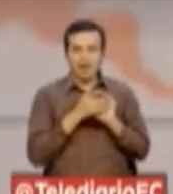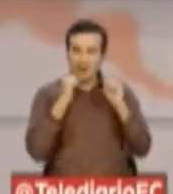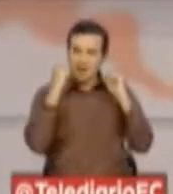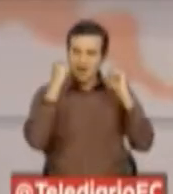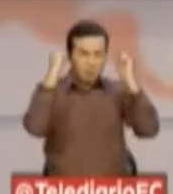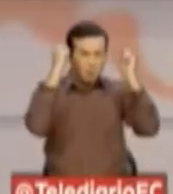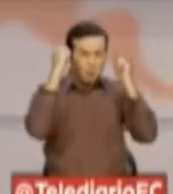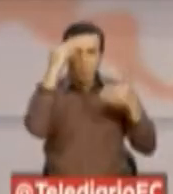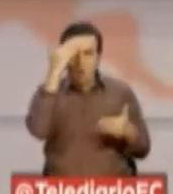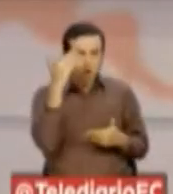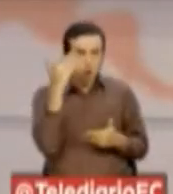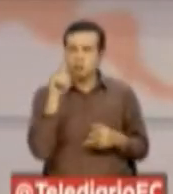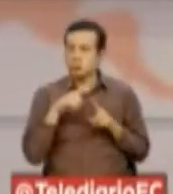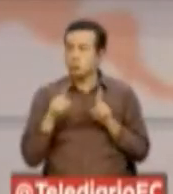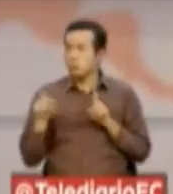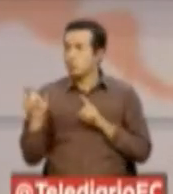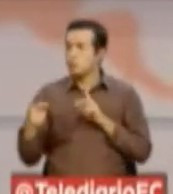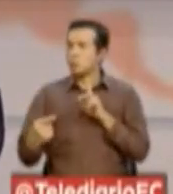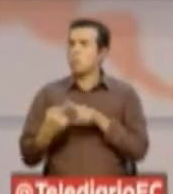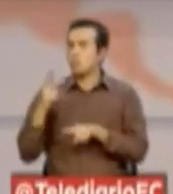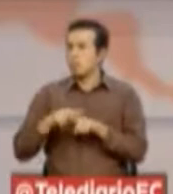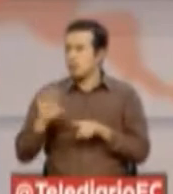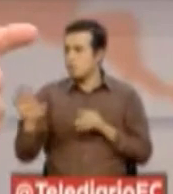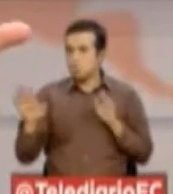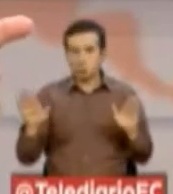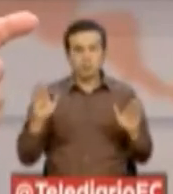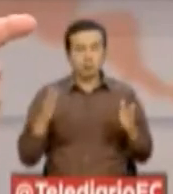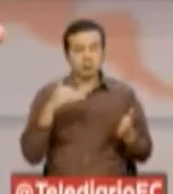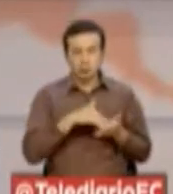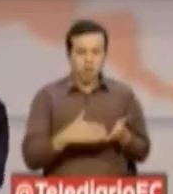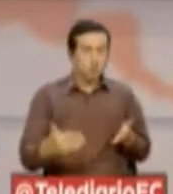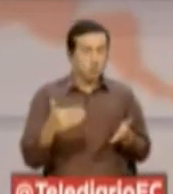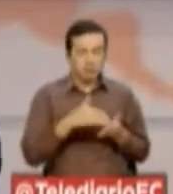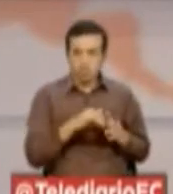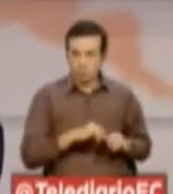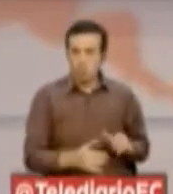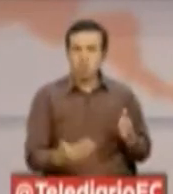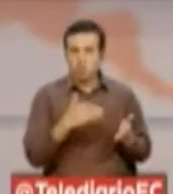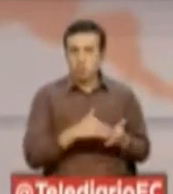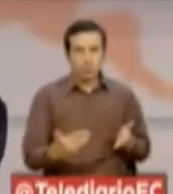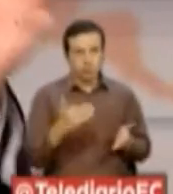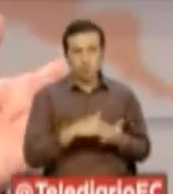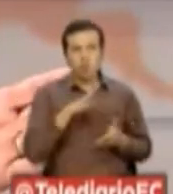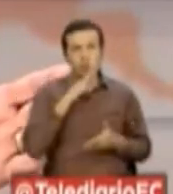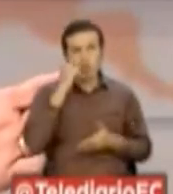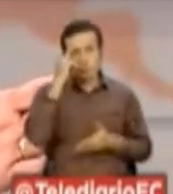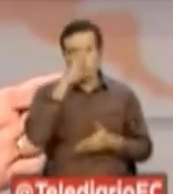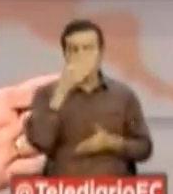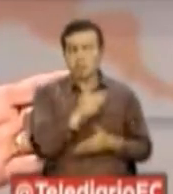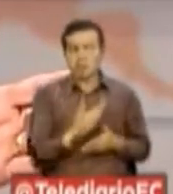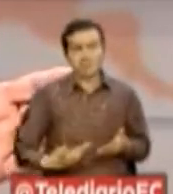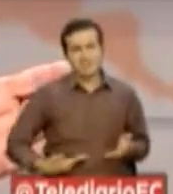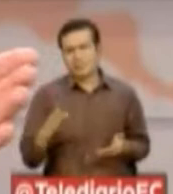una persona que recién comienza si hubiera habido reelección indefinida si hubiera habido reelección sin más correa no hubiera sido nunca presidente de la